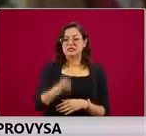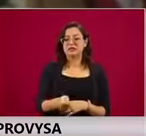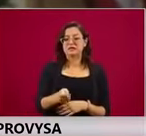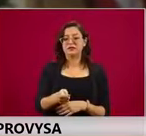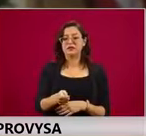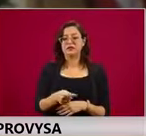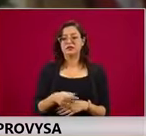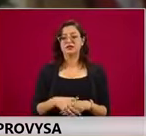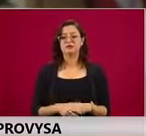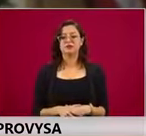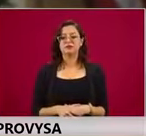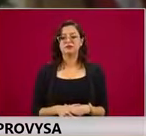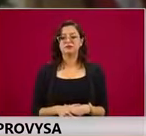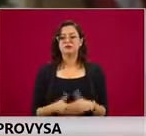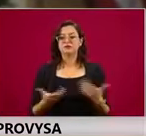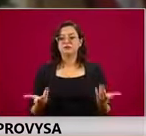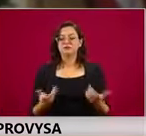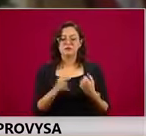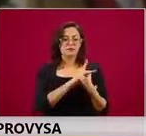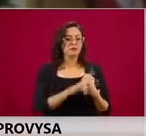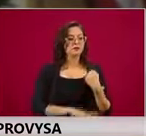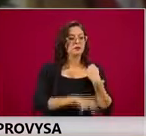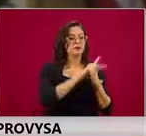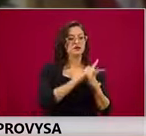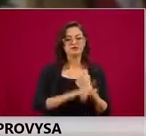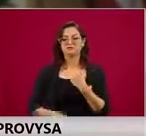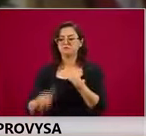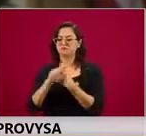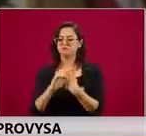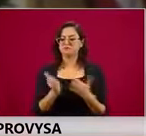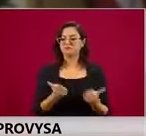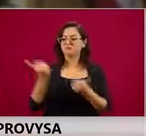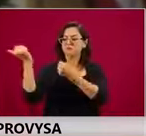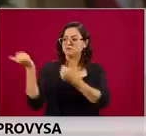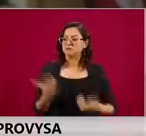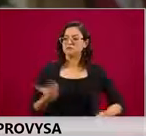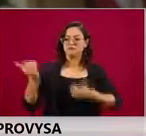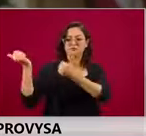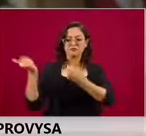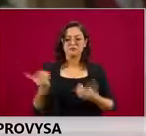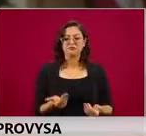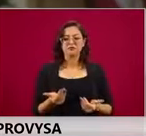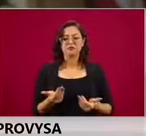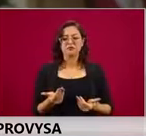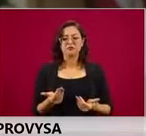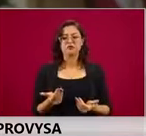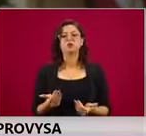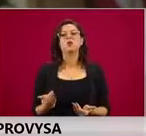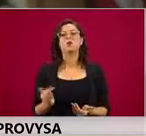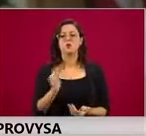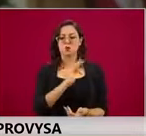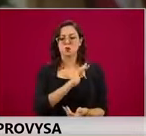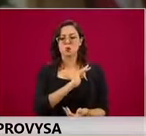y allá se le ocurre. ¿No le habrán dado el discurso? Pues mira, según los que saben de estas